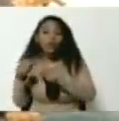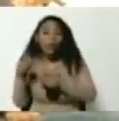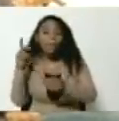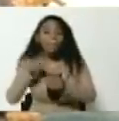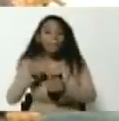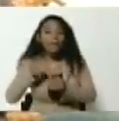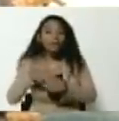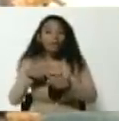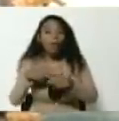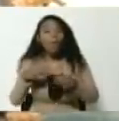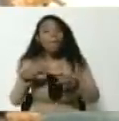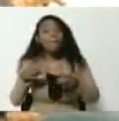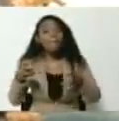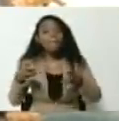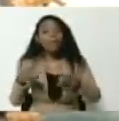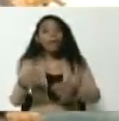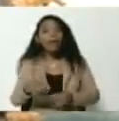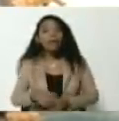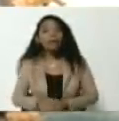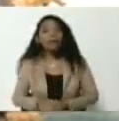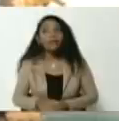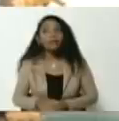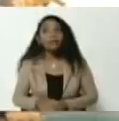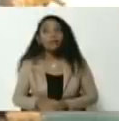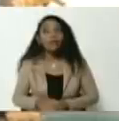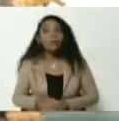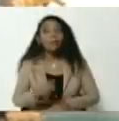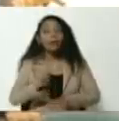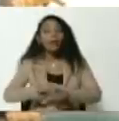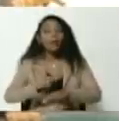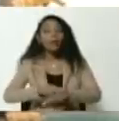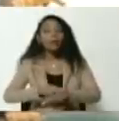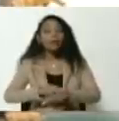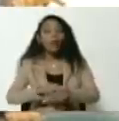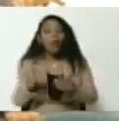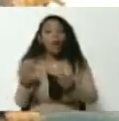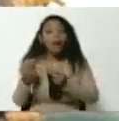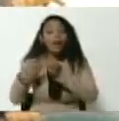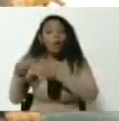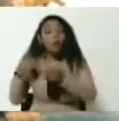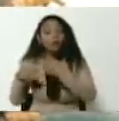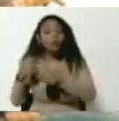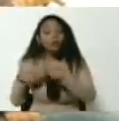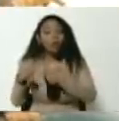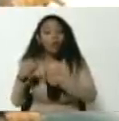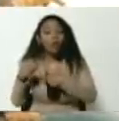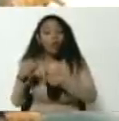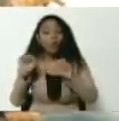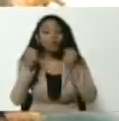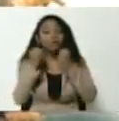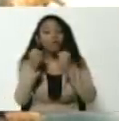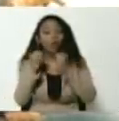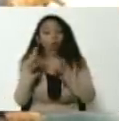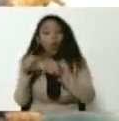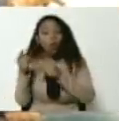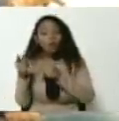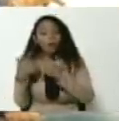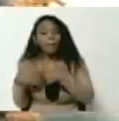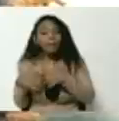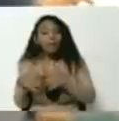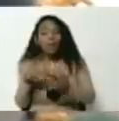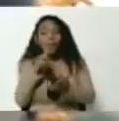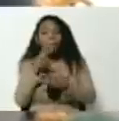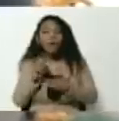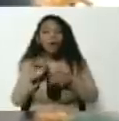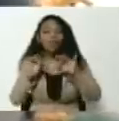Petroparaguay, o del negocio con Citgo, Crystalex, o con el negocio del Banco de